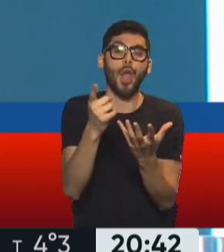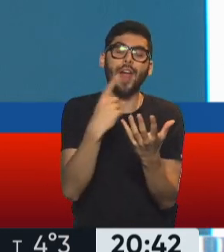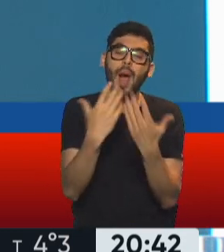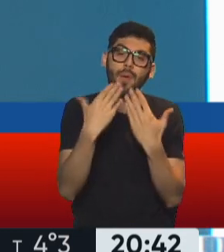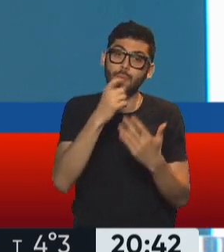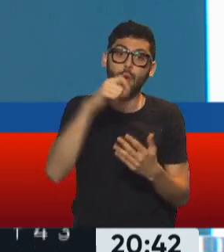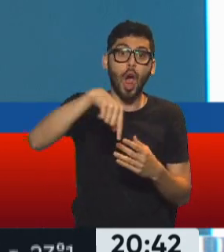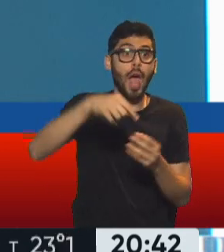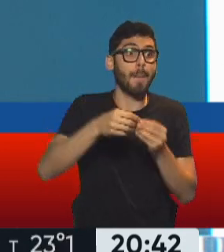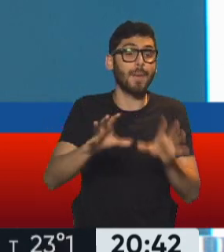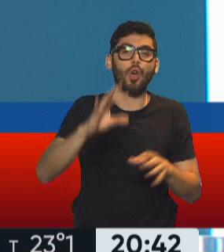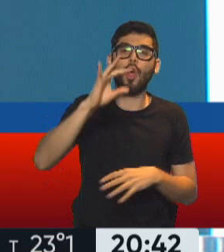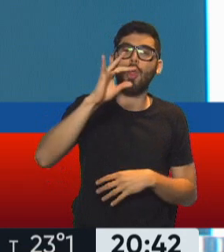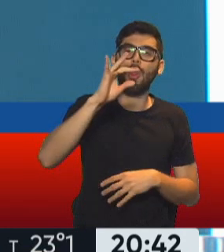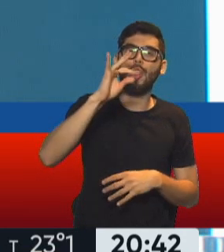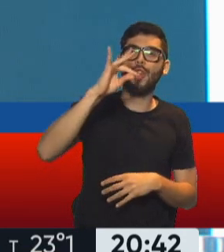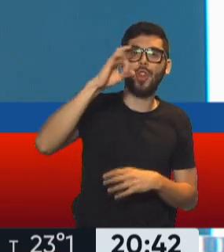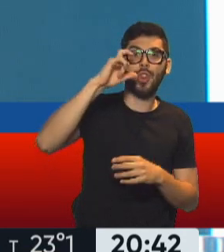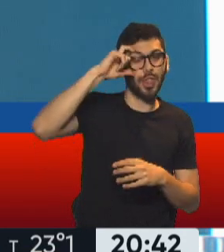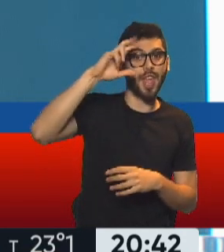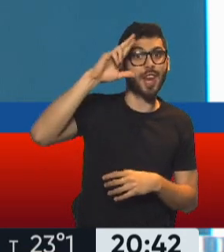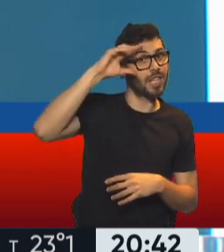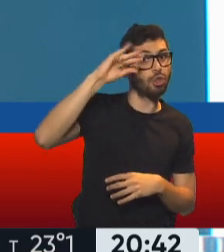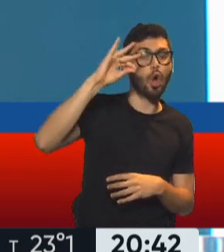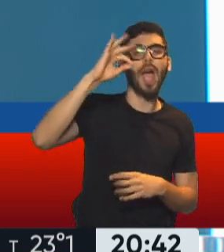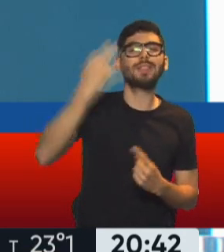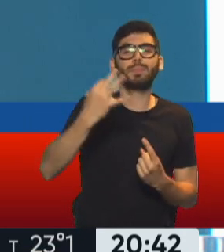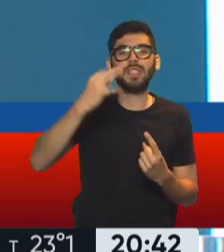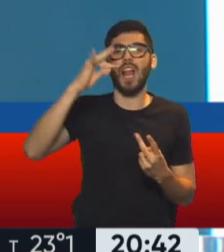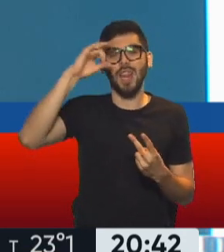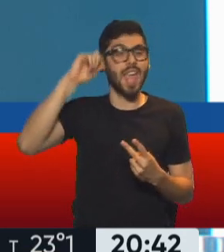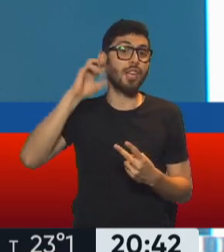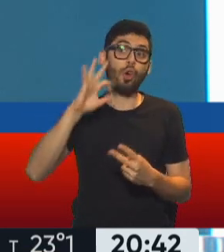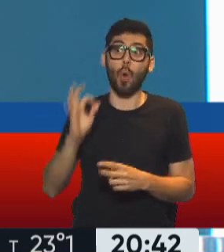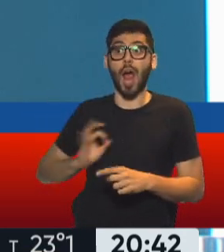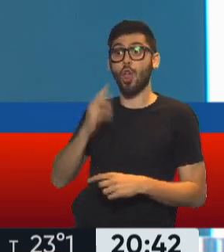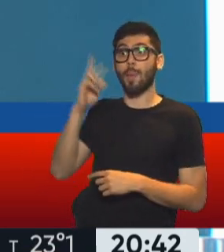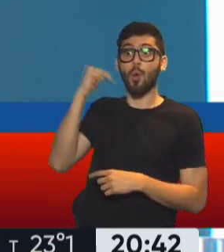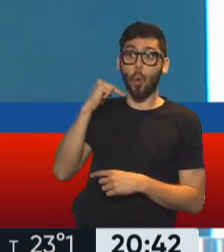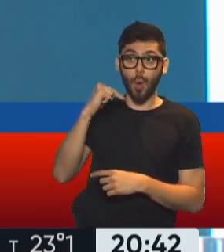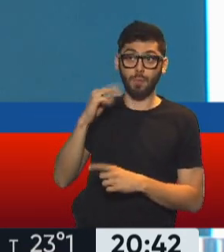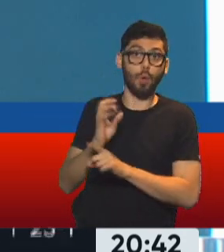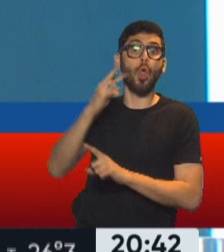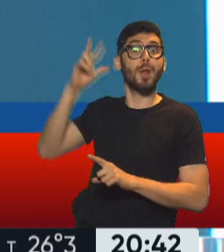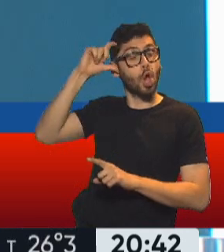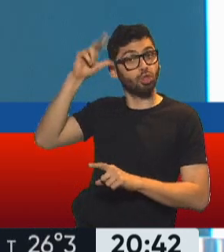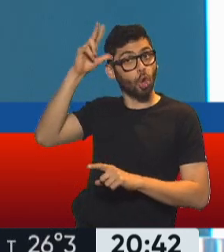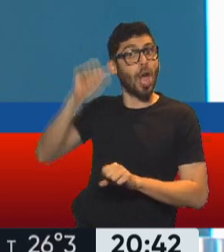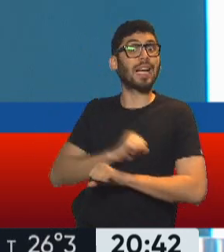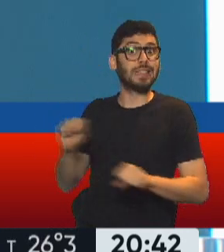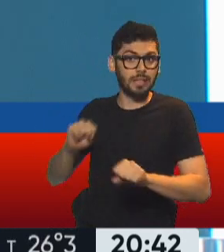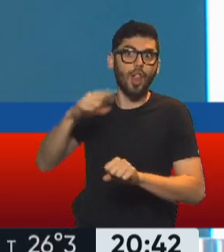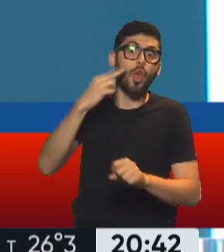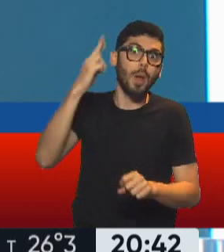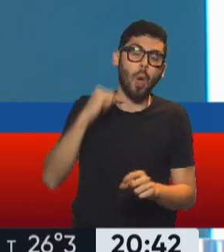derechos especiales de giro, lo hicieron 2 veces. Lo hicieron en el 2009, consecuencia de la crisis de las hipotecas del 2008, lo vuelven a hacer ahora porque